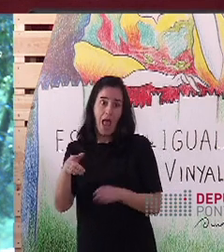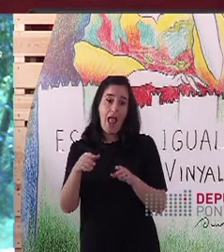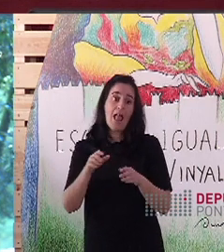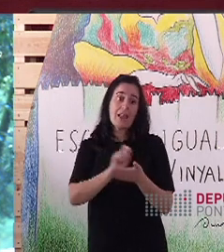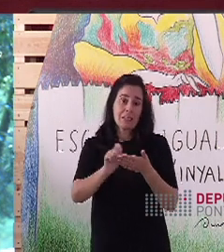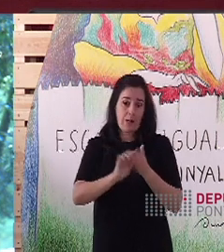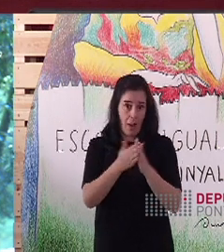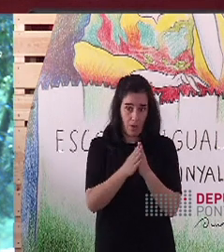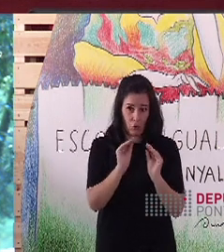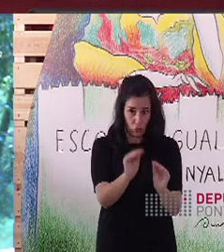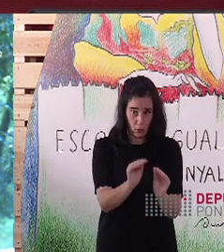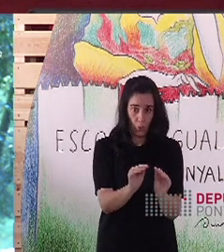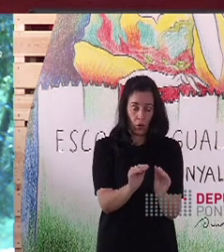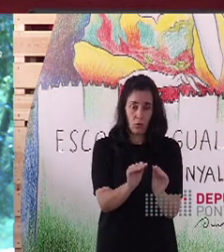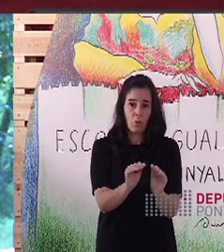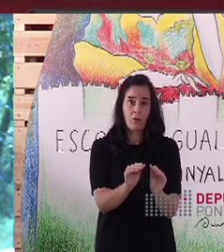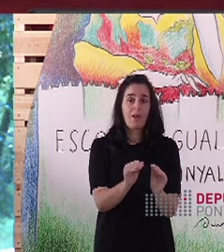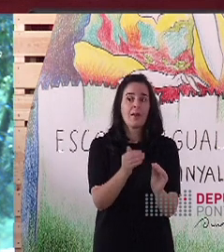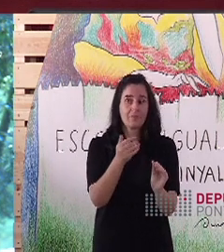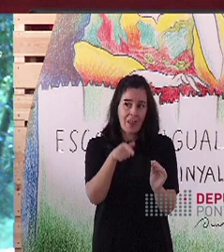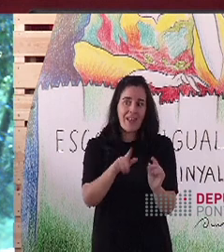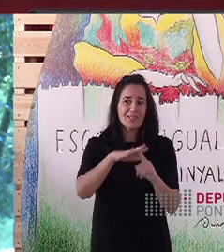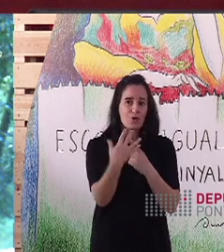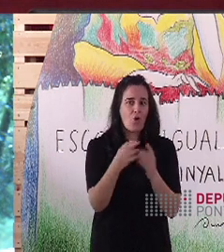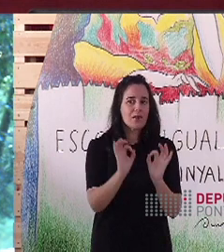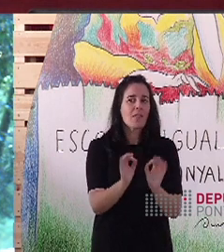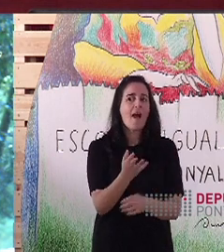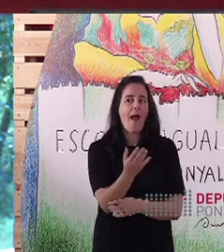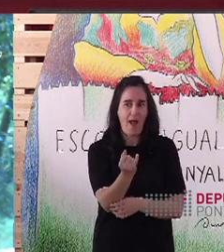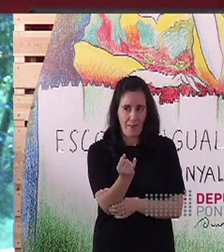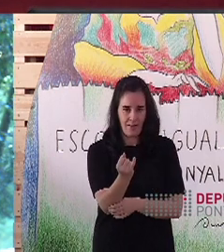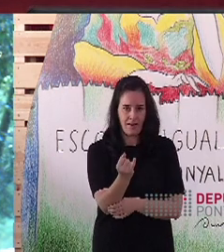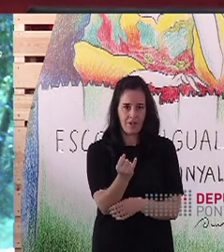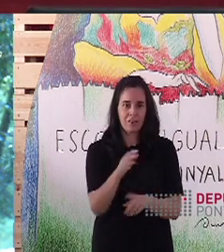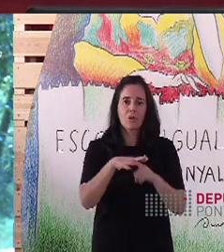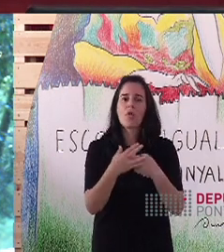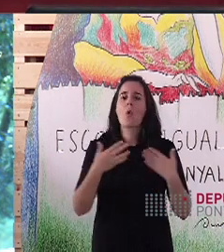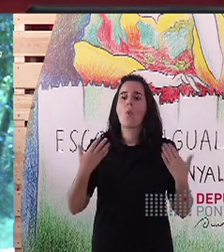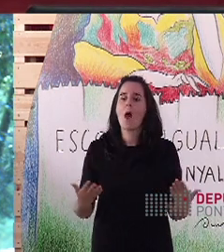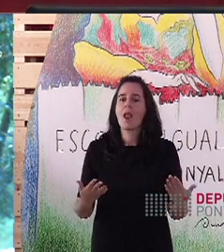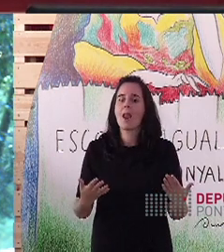hay un telón de fondo sobre el que ella escribe. Y el telón de fondo son las luchas